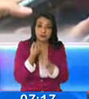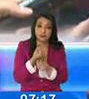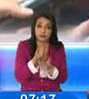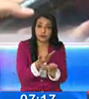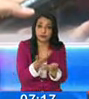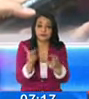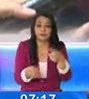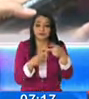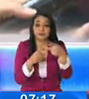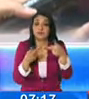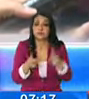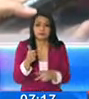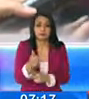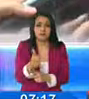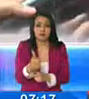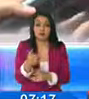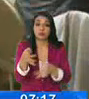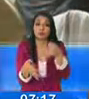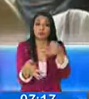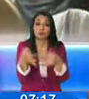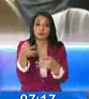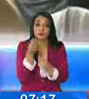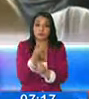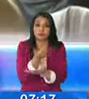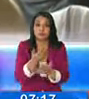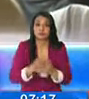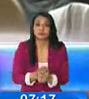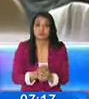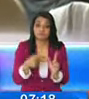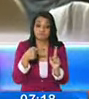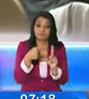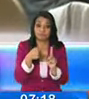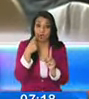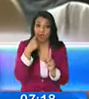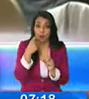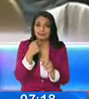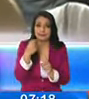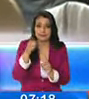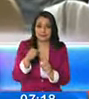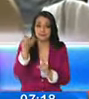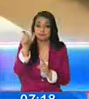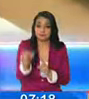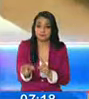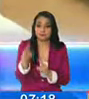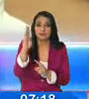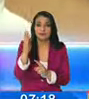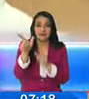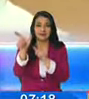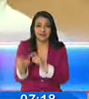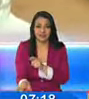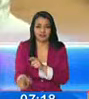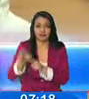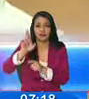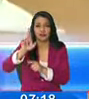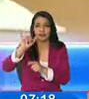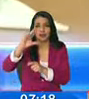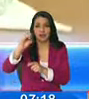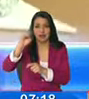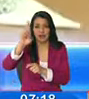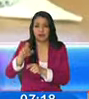del conocimiento directo del señor juez. Verduga también comentó que el brasileño Ricardo Vieira le pidió que le entregara